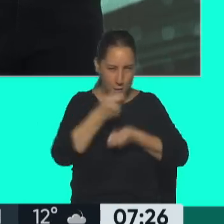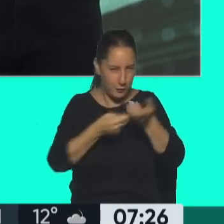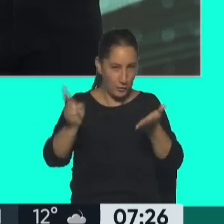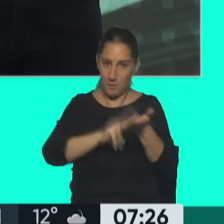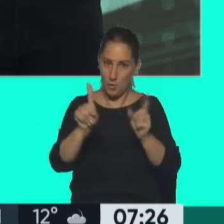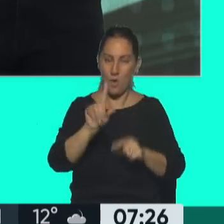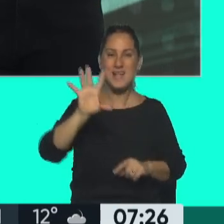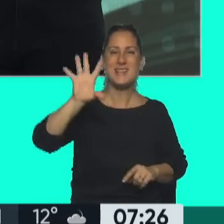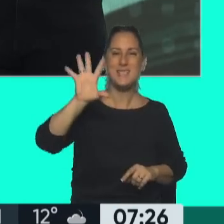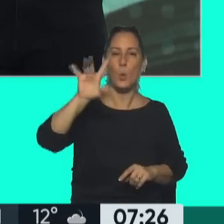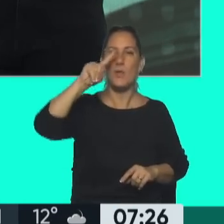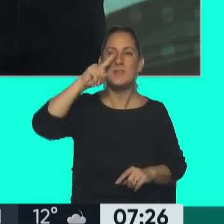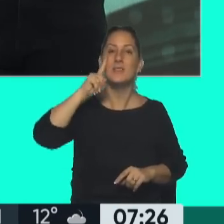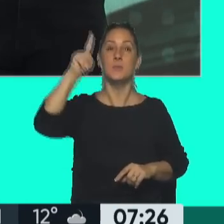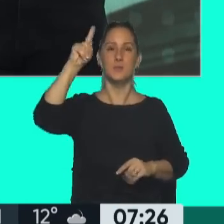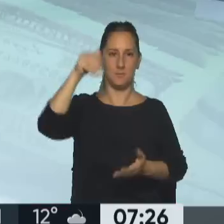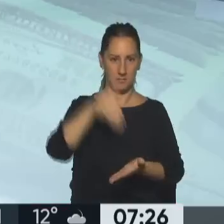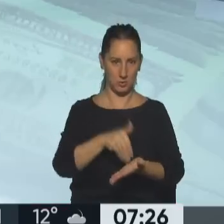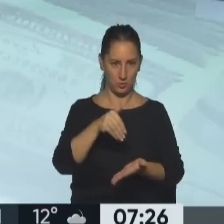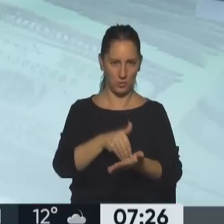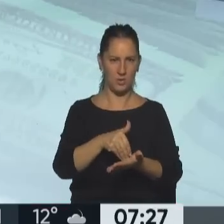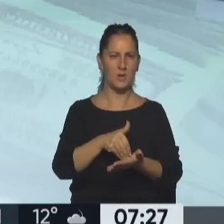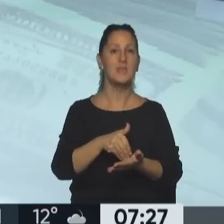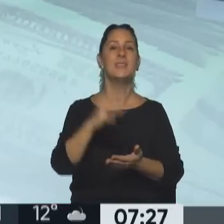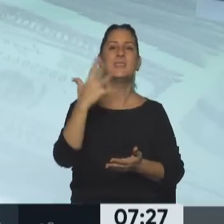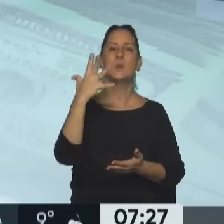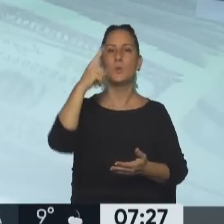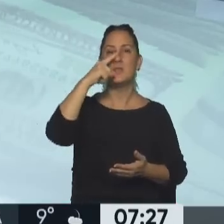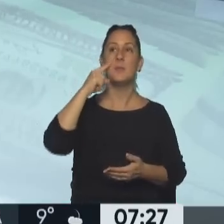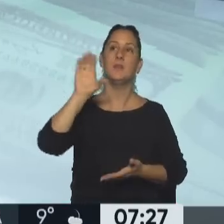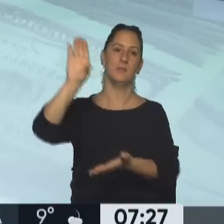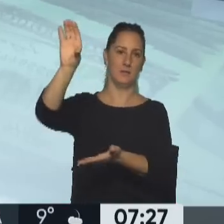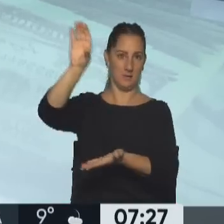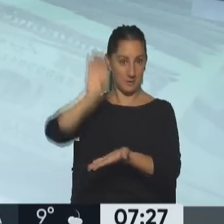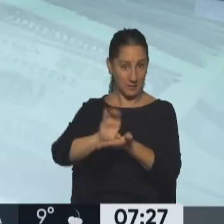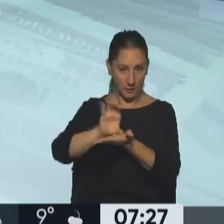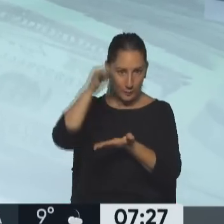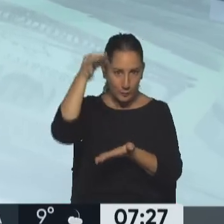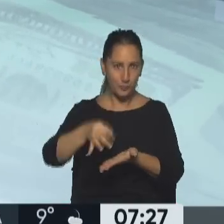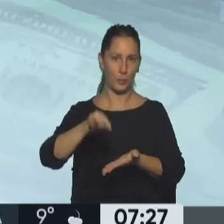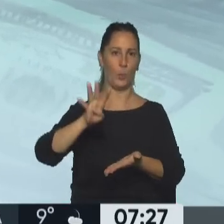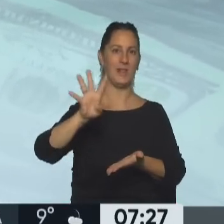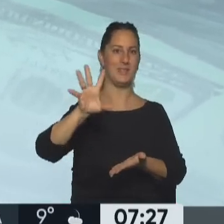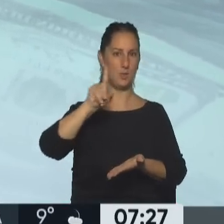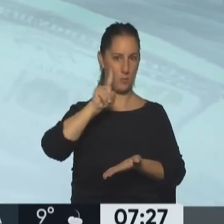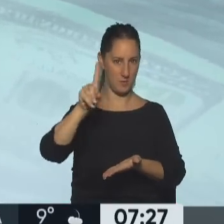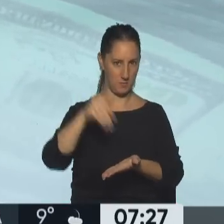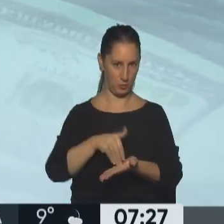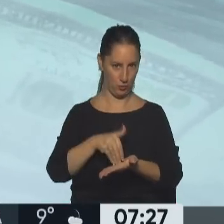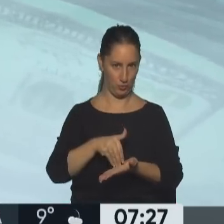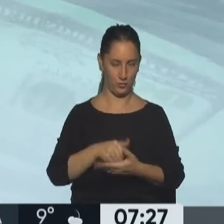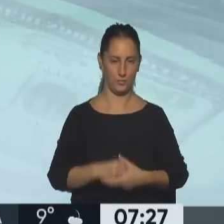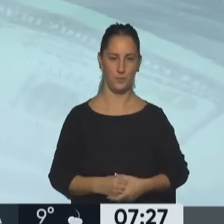sino 57.000 millones. ¿Cuántos llegaron de esos 57.000 millones? 45.000, que son los que se están Que negociando. fueron, a